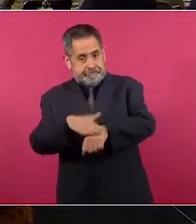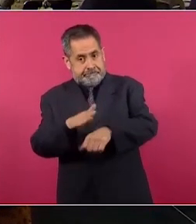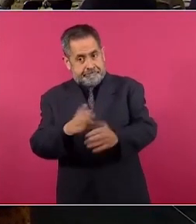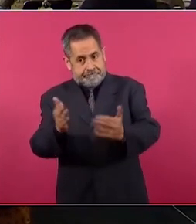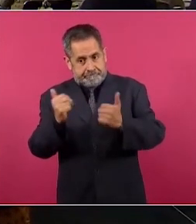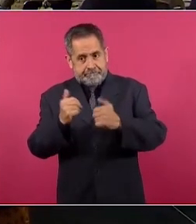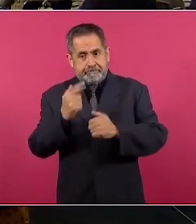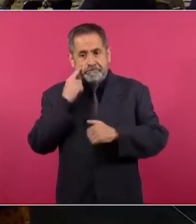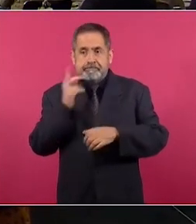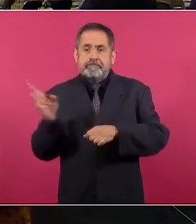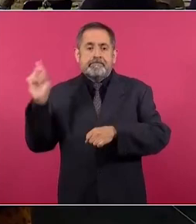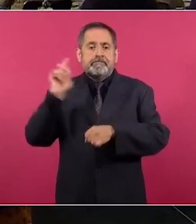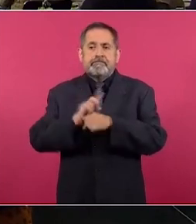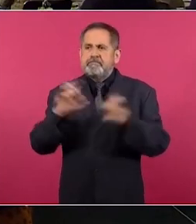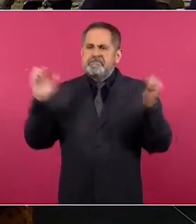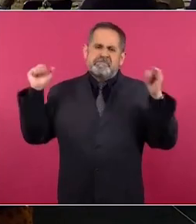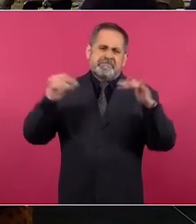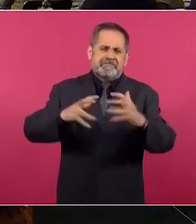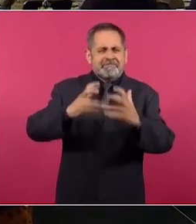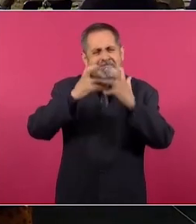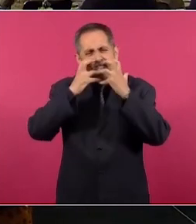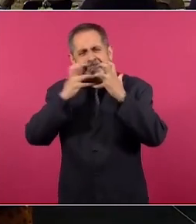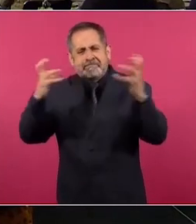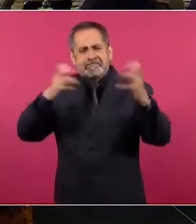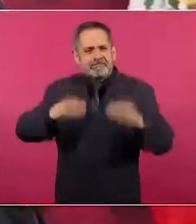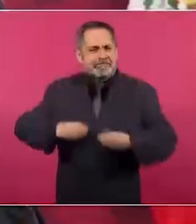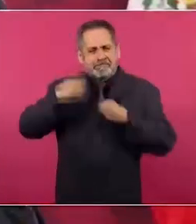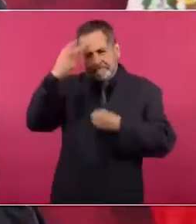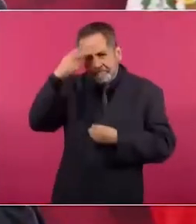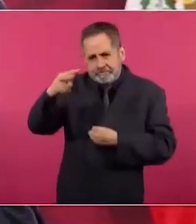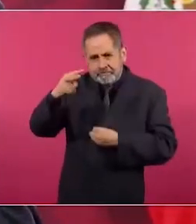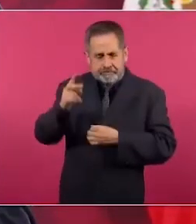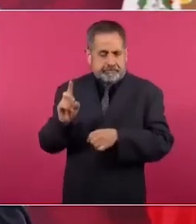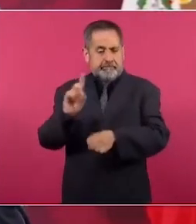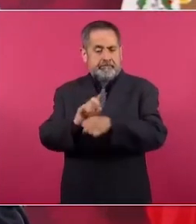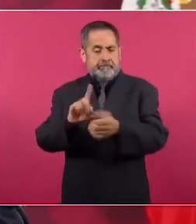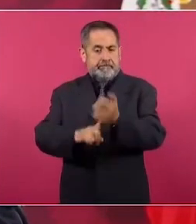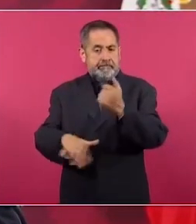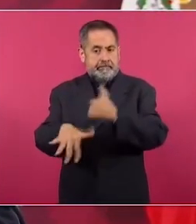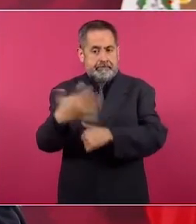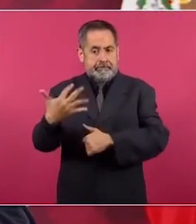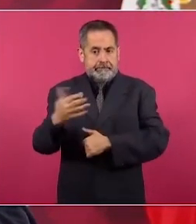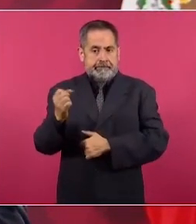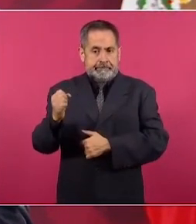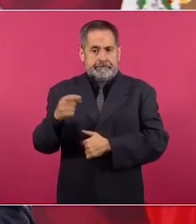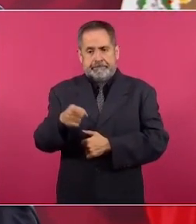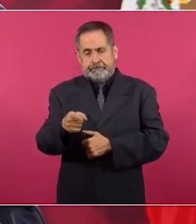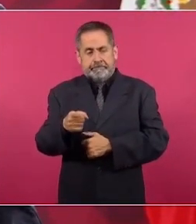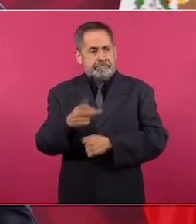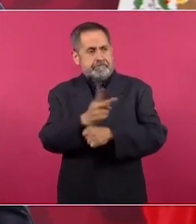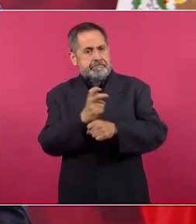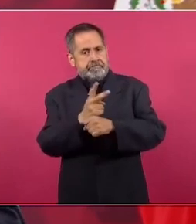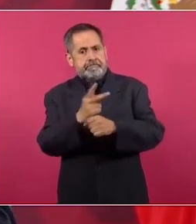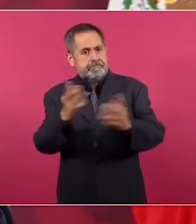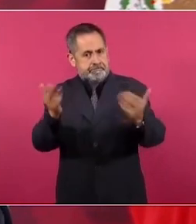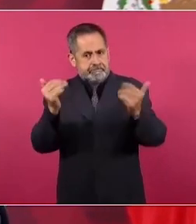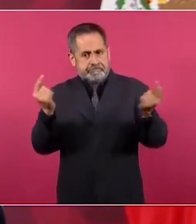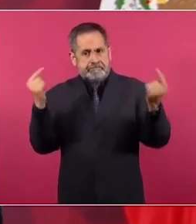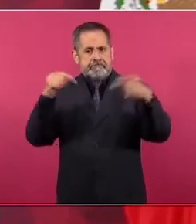el Día del Grito, el 15, invitar a todos a la